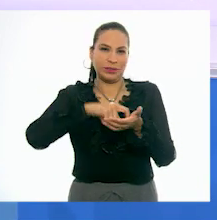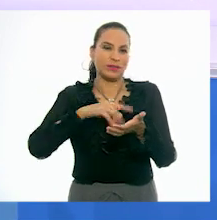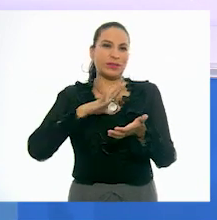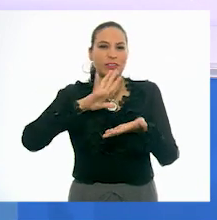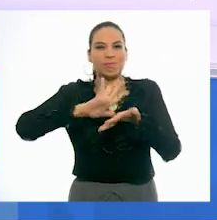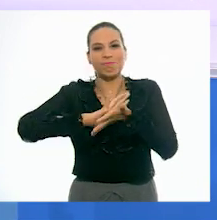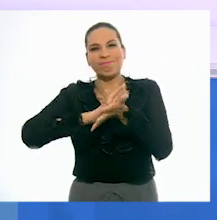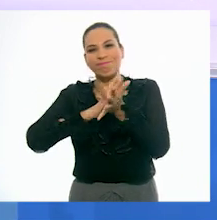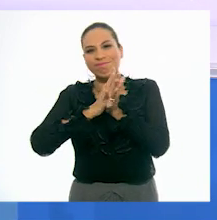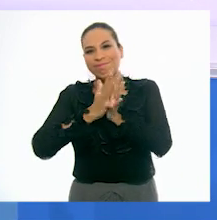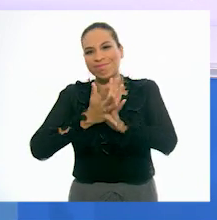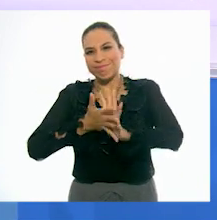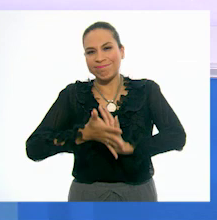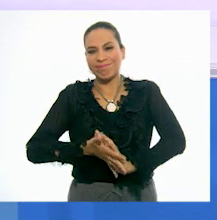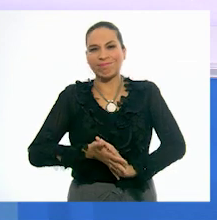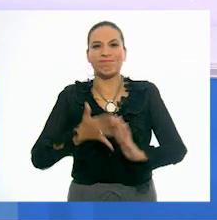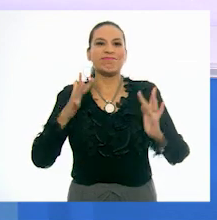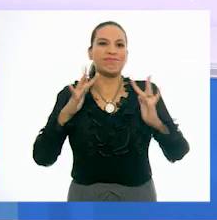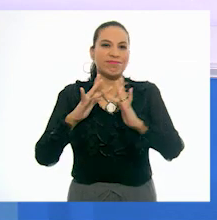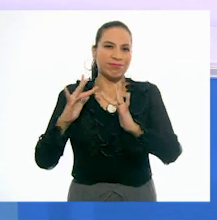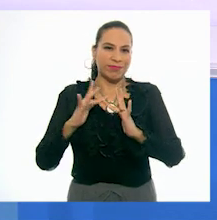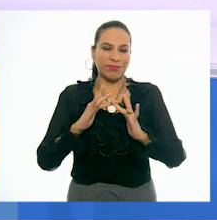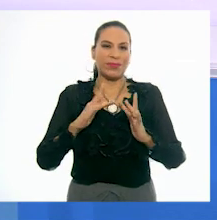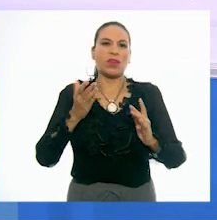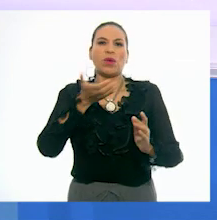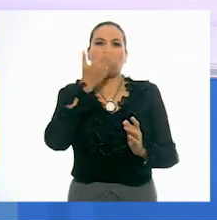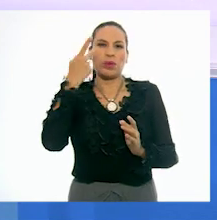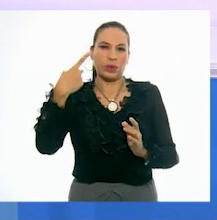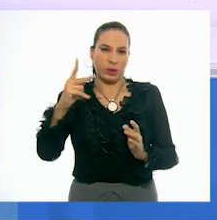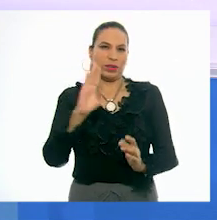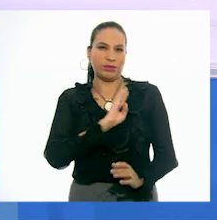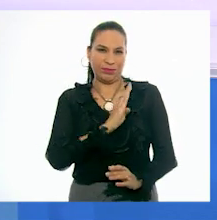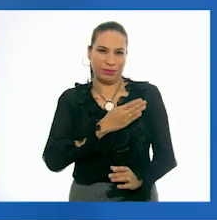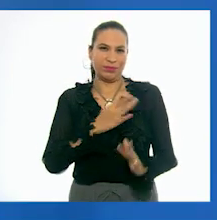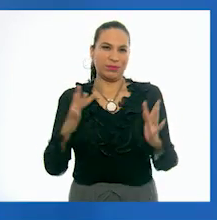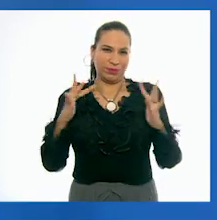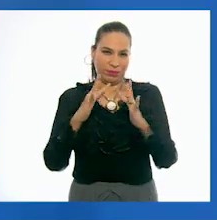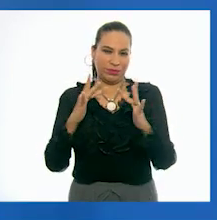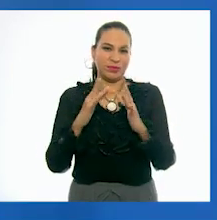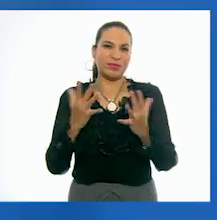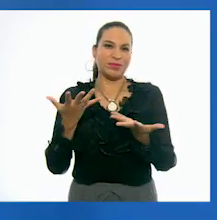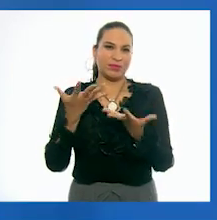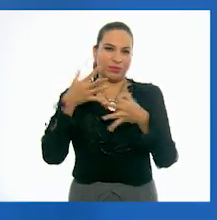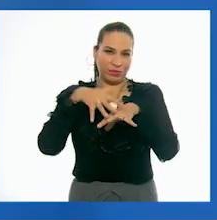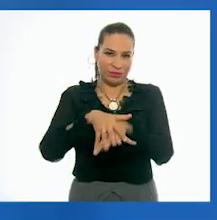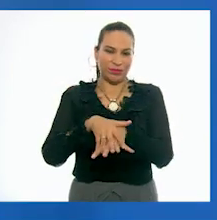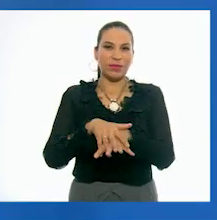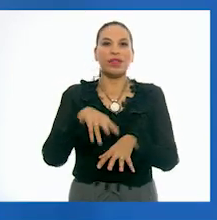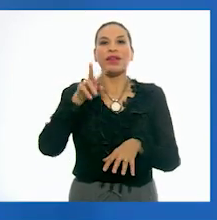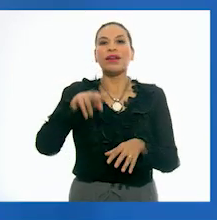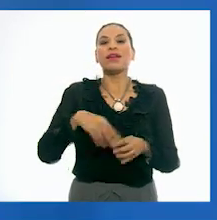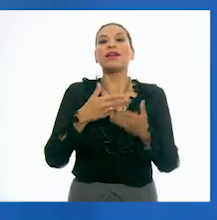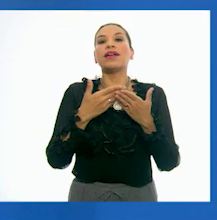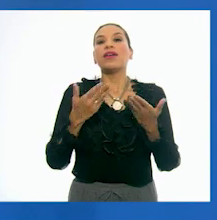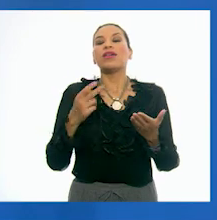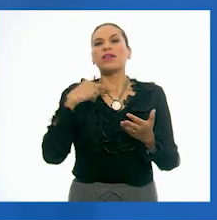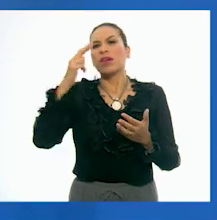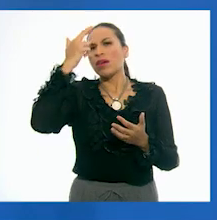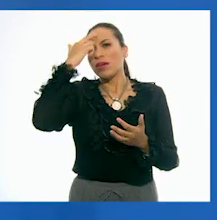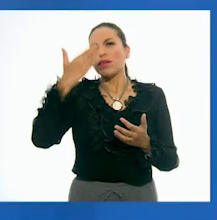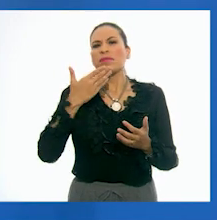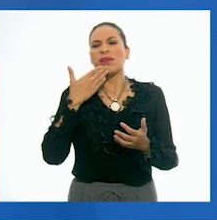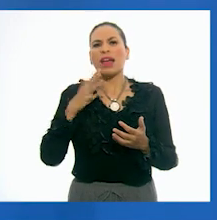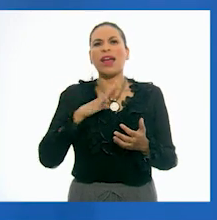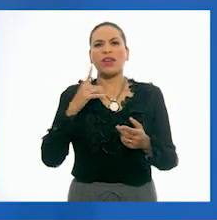fueron transformando con el contacto con las costumbres de los españoles. Es verdad. Recuerdo muy bien que nos trajo